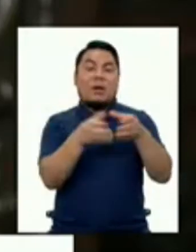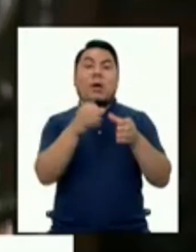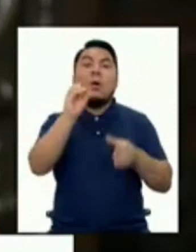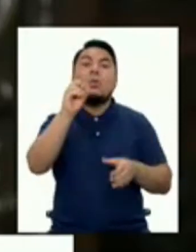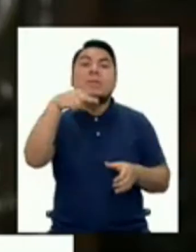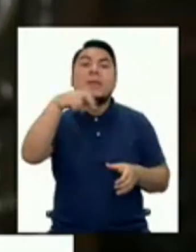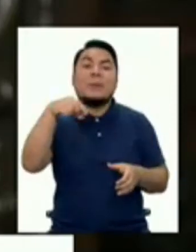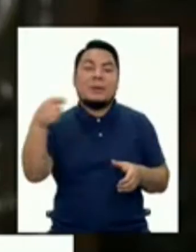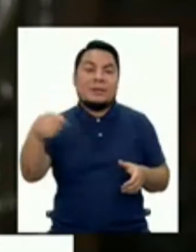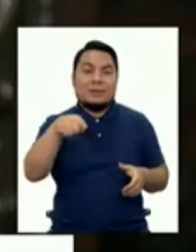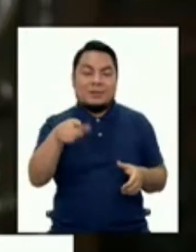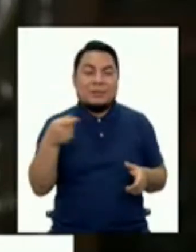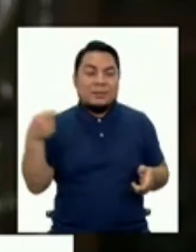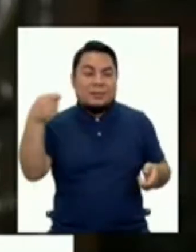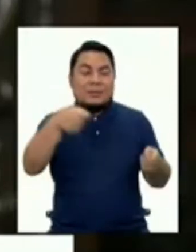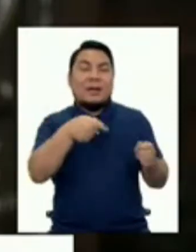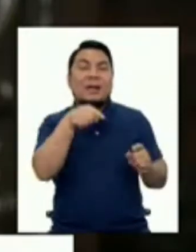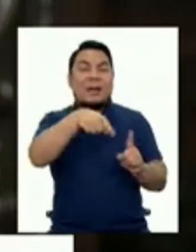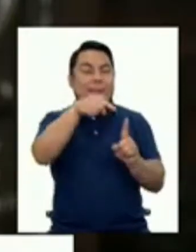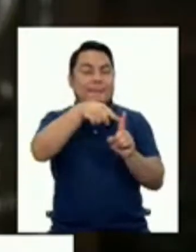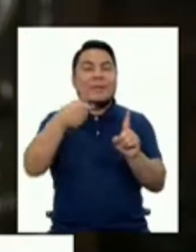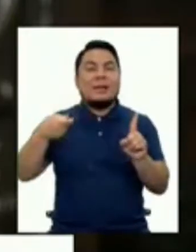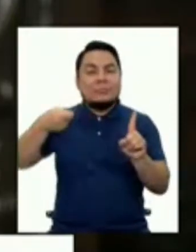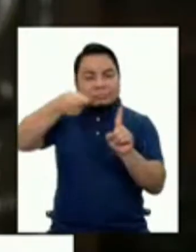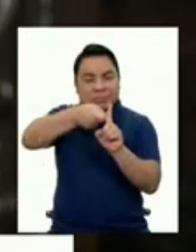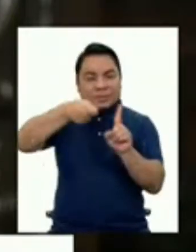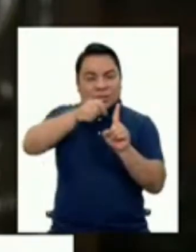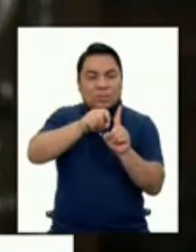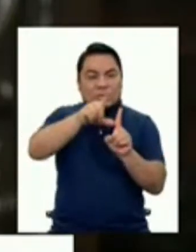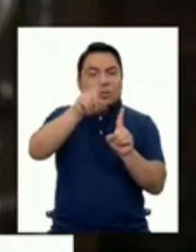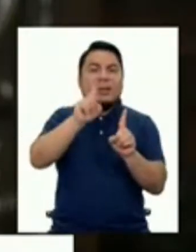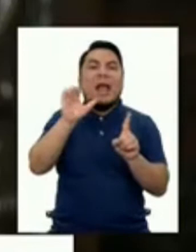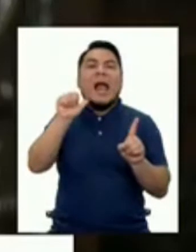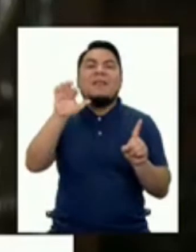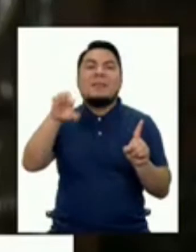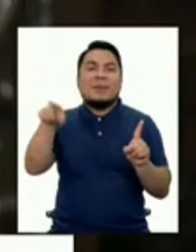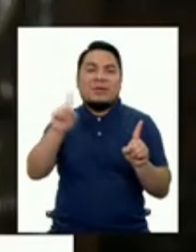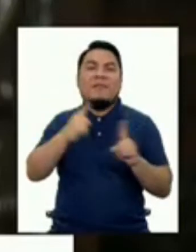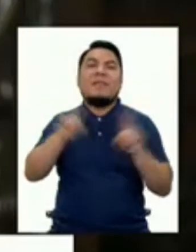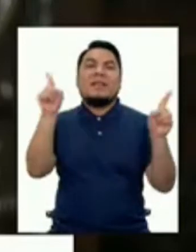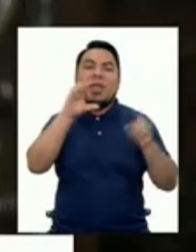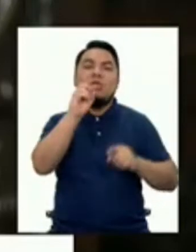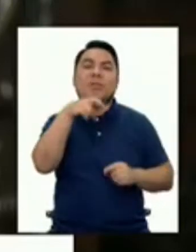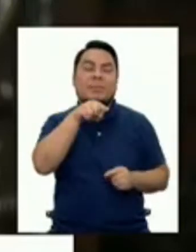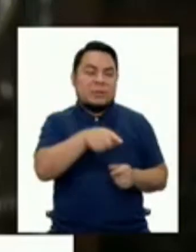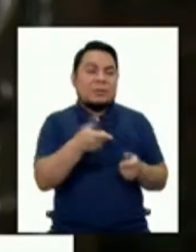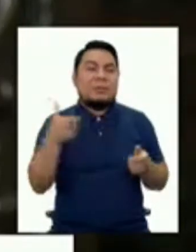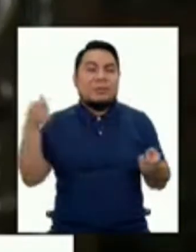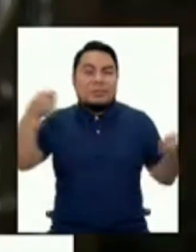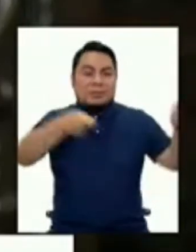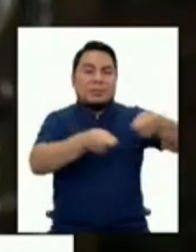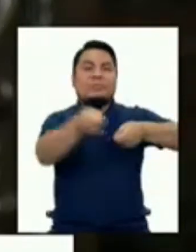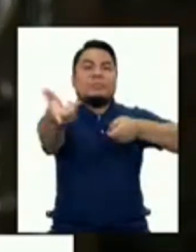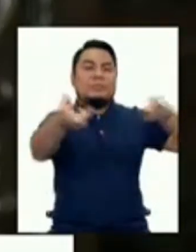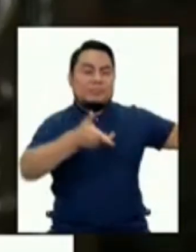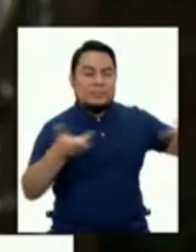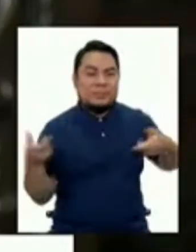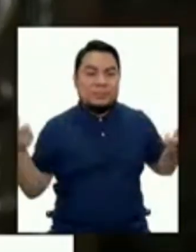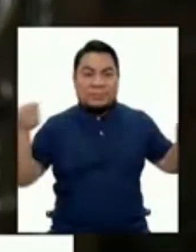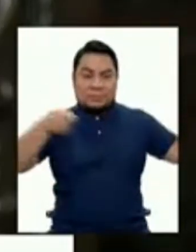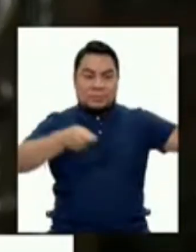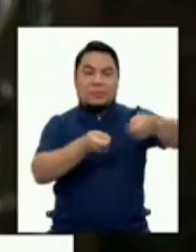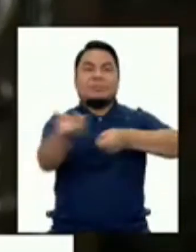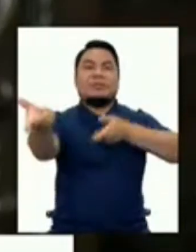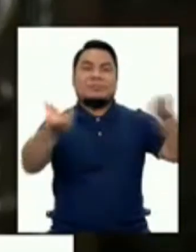las personas no van a una cuenta individual, como en las AFPs, sino que van para pagar las pensiones de los jubilados. Si